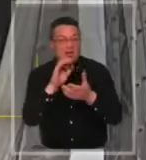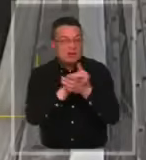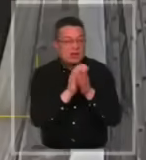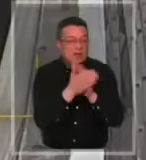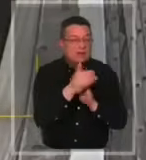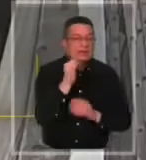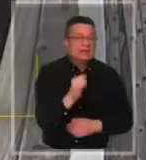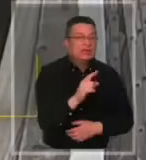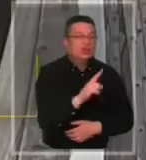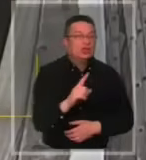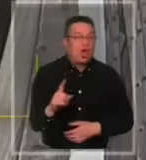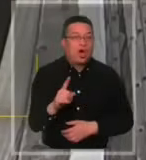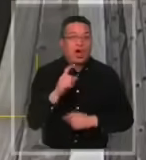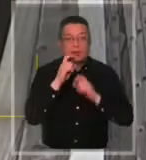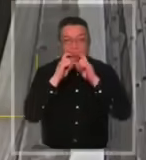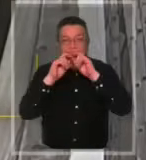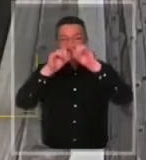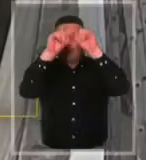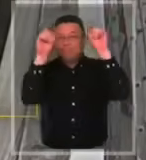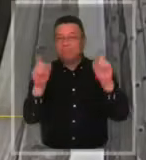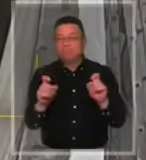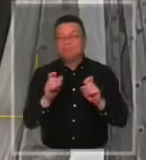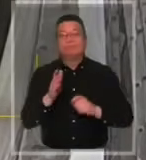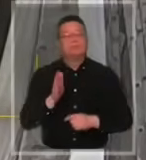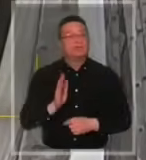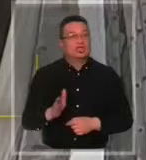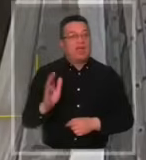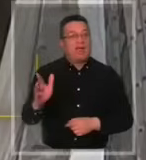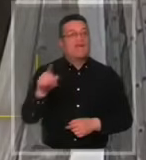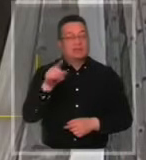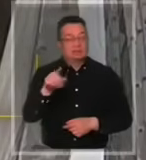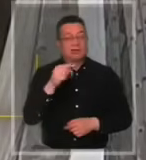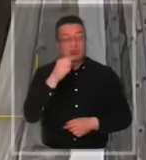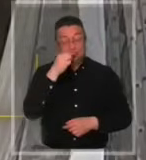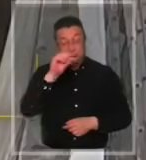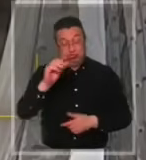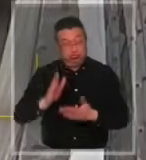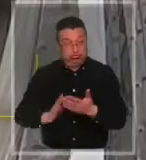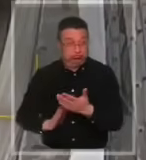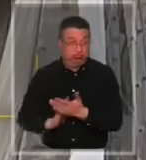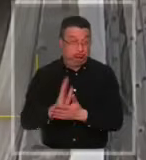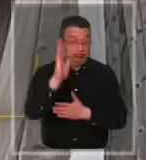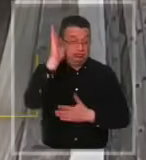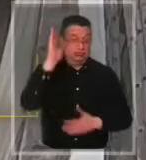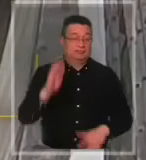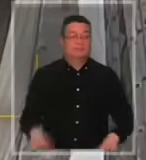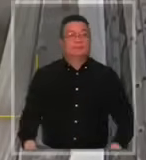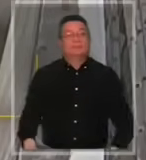delito? Interrogantes a una investigación que todo indica está recién comenzando.